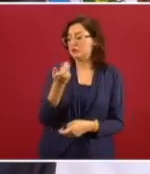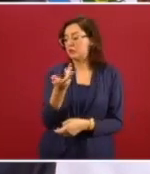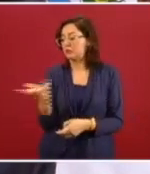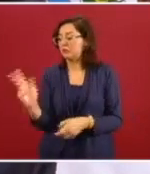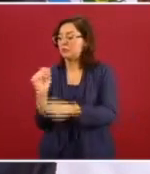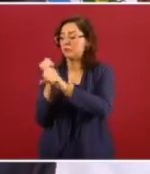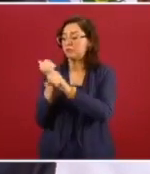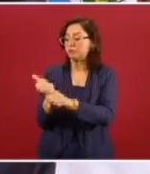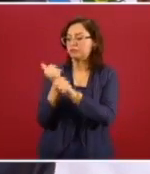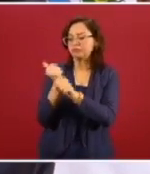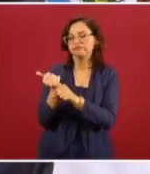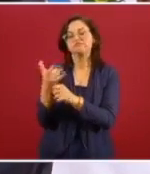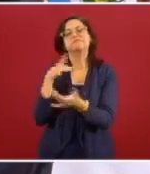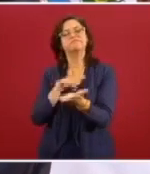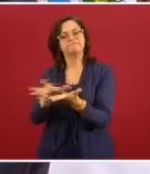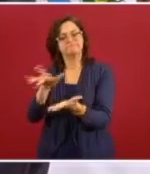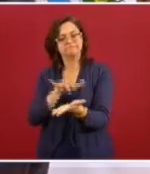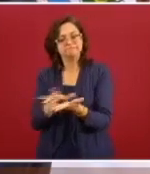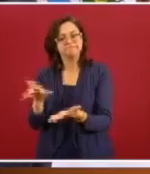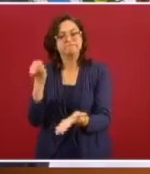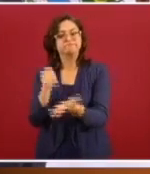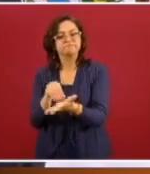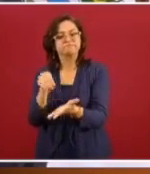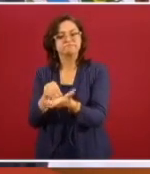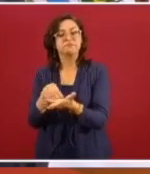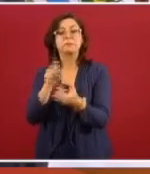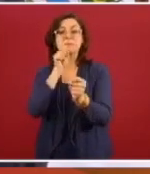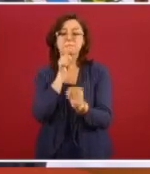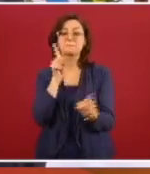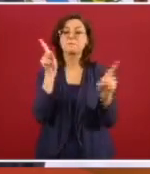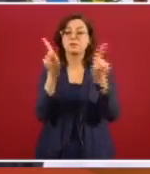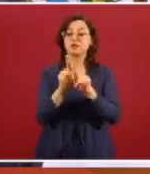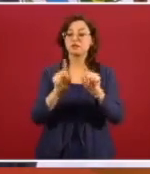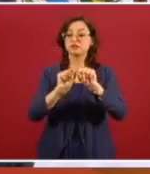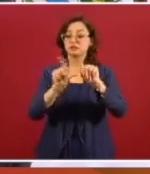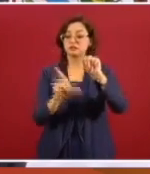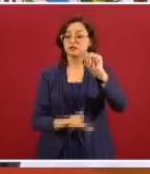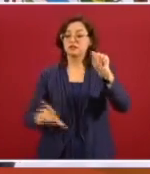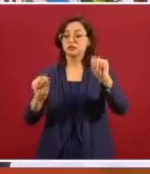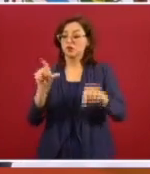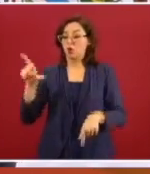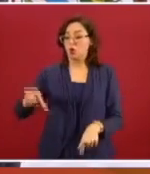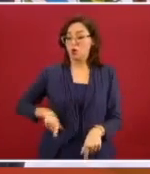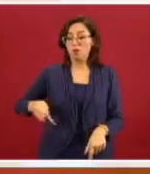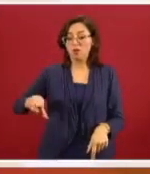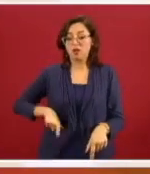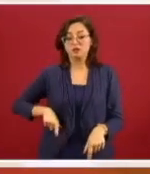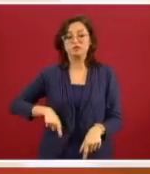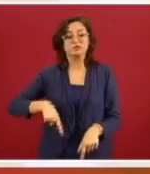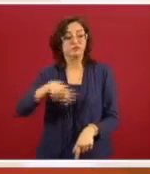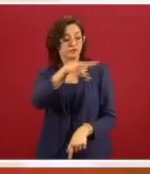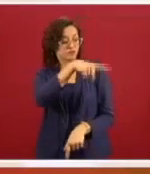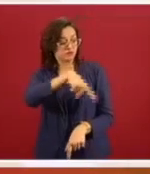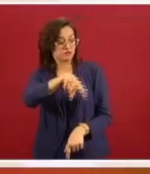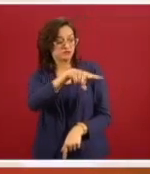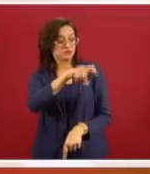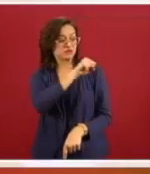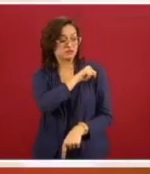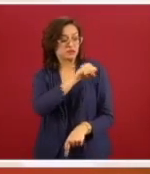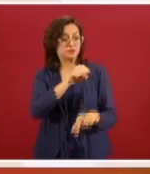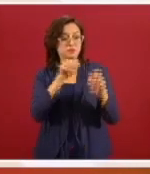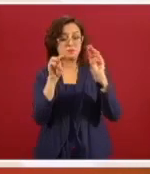violencia y el Estado mexicano no está asociado a la